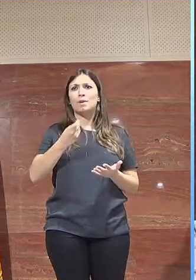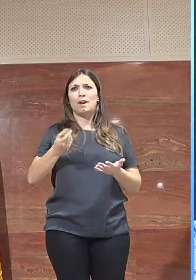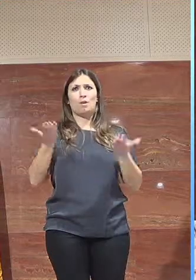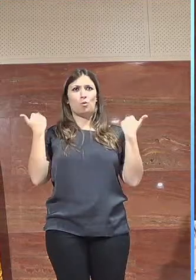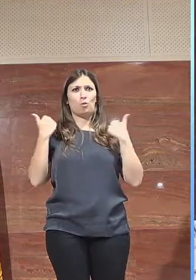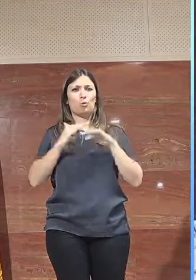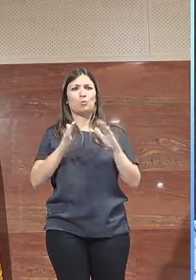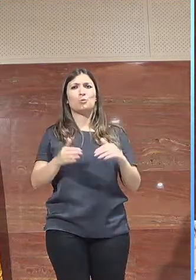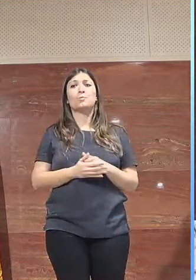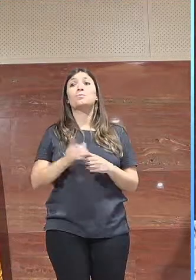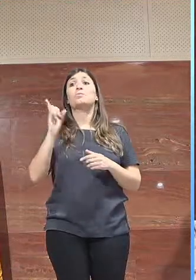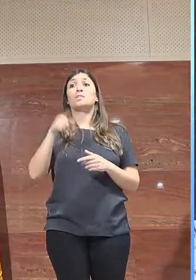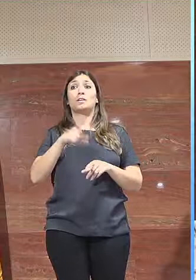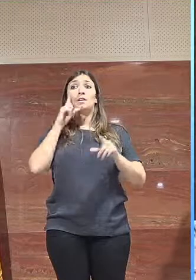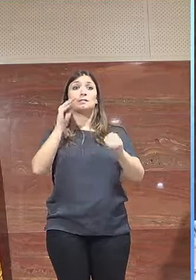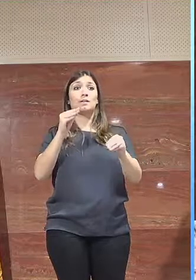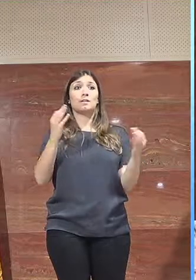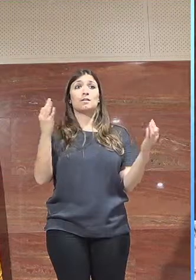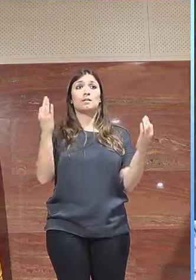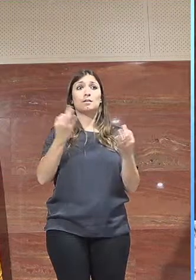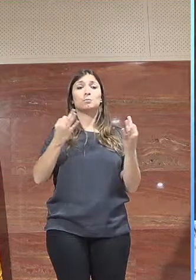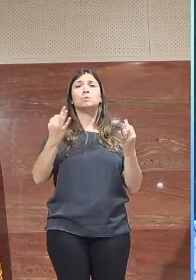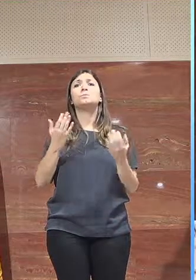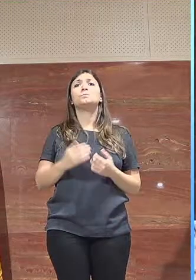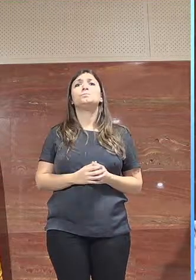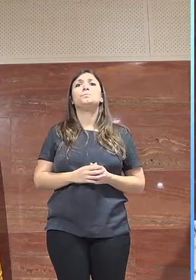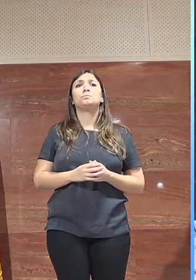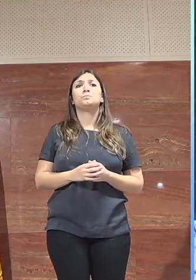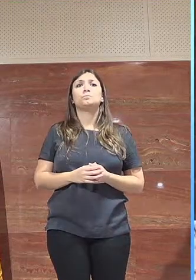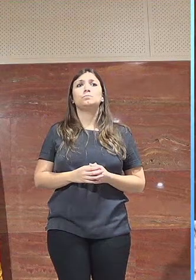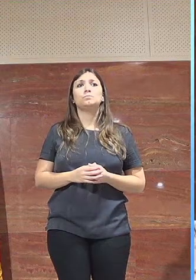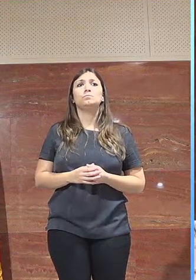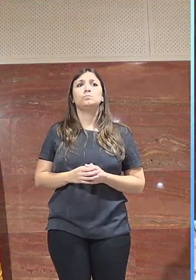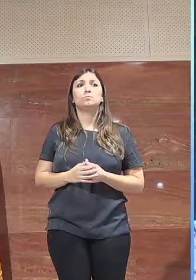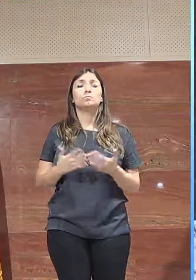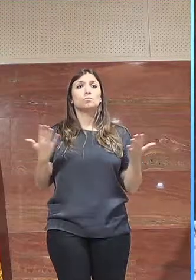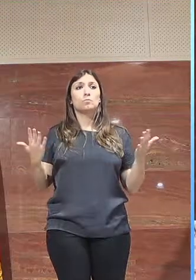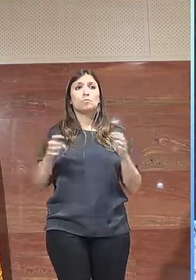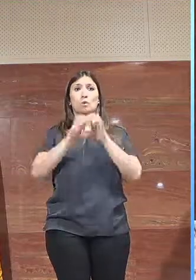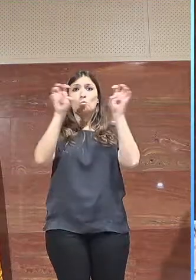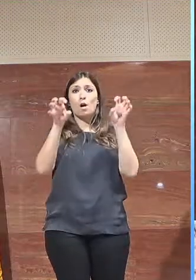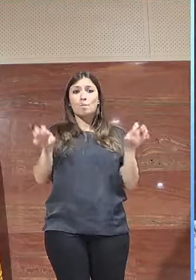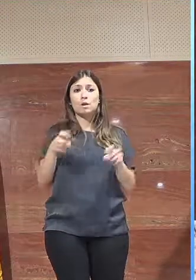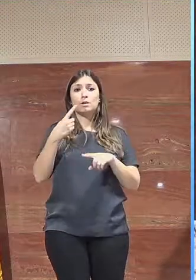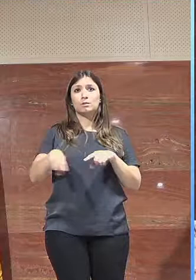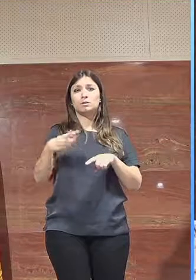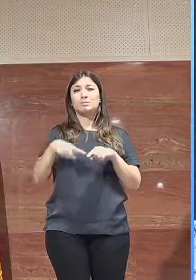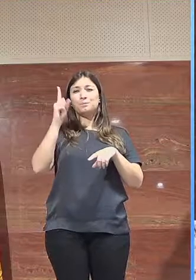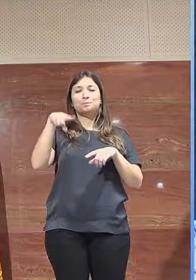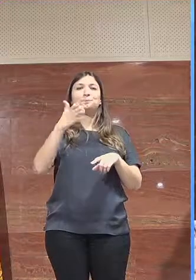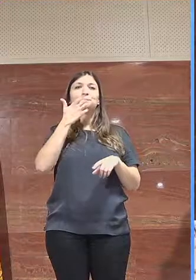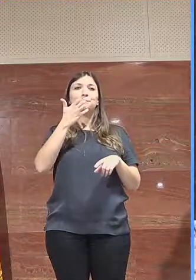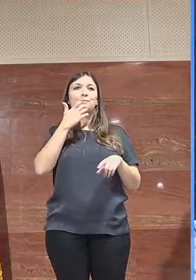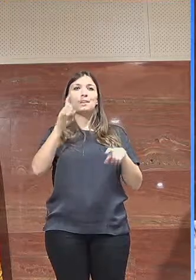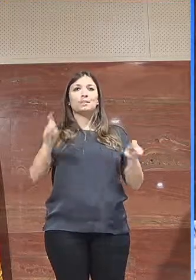También nos ha llamado la atención pues bueno, la existencia de muebles, ¿no? Del colocar pues, el típico